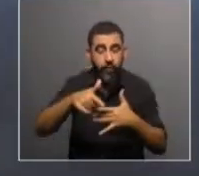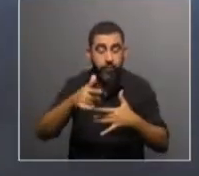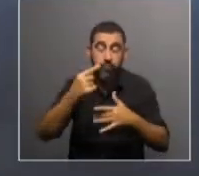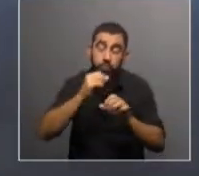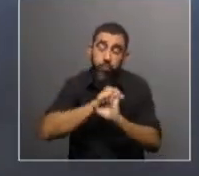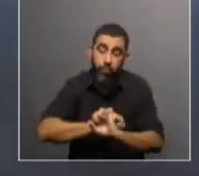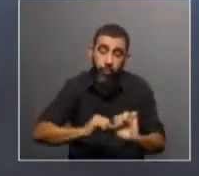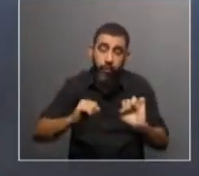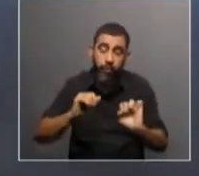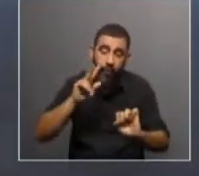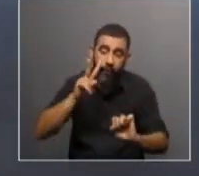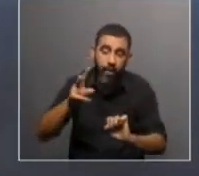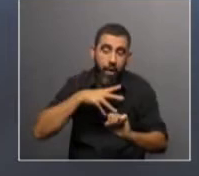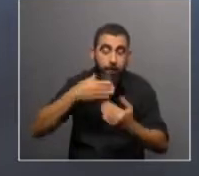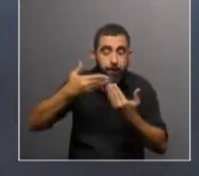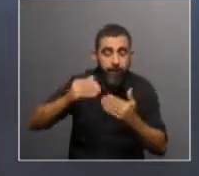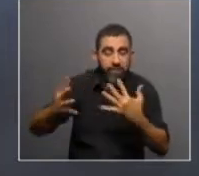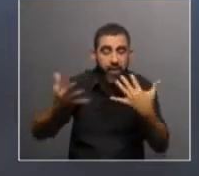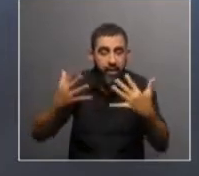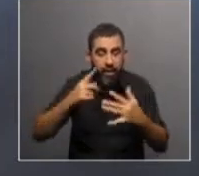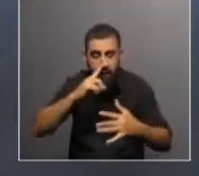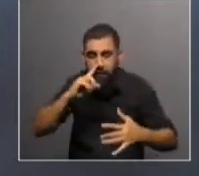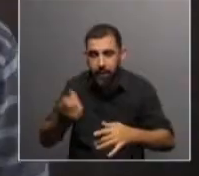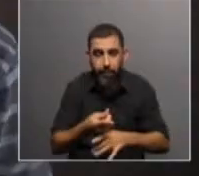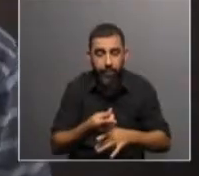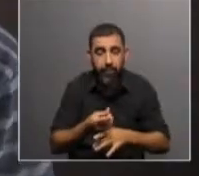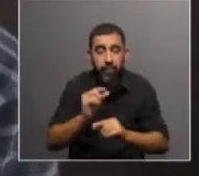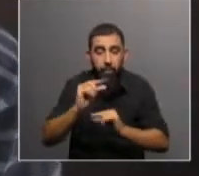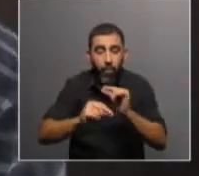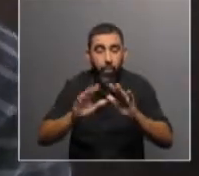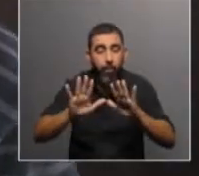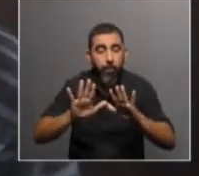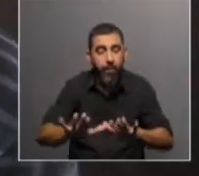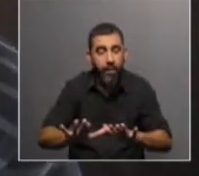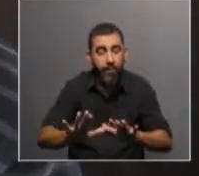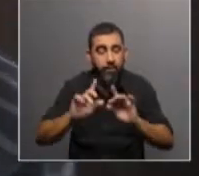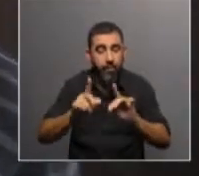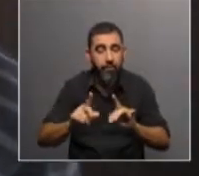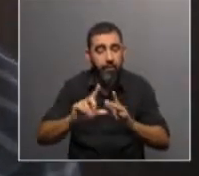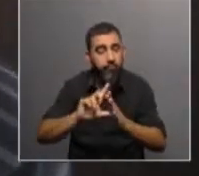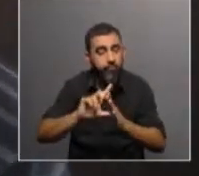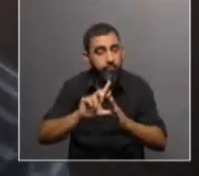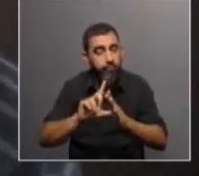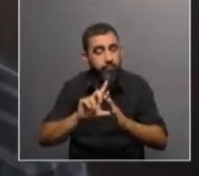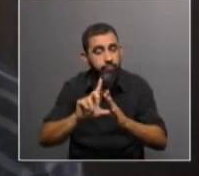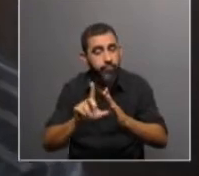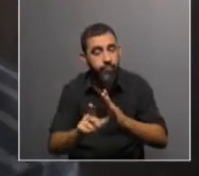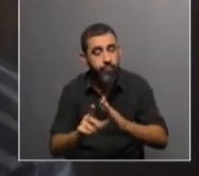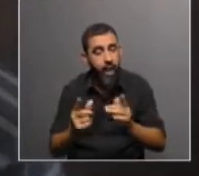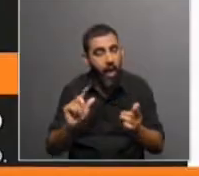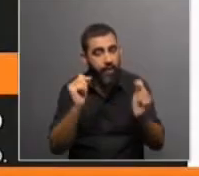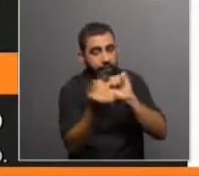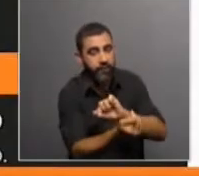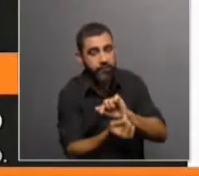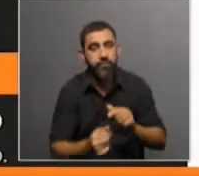entonces podemos ver cuando empieza a correr se acelera, y en la medida que se frena tiene una aceleración, pero de signo contrario.